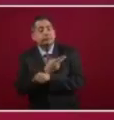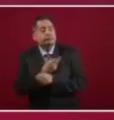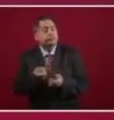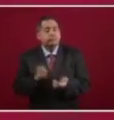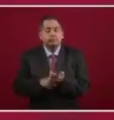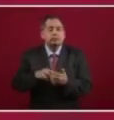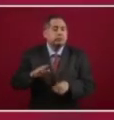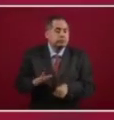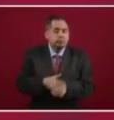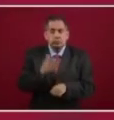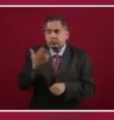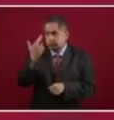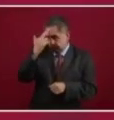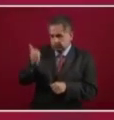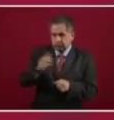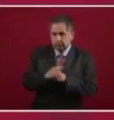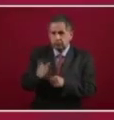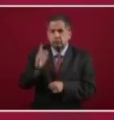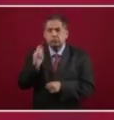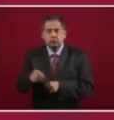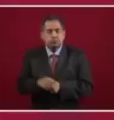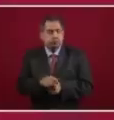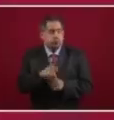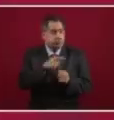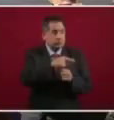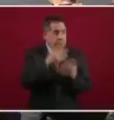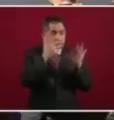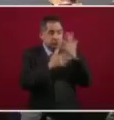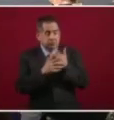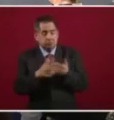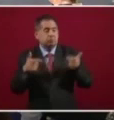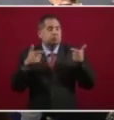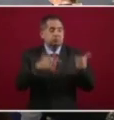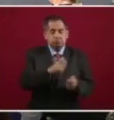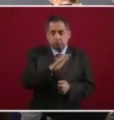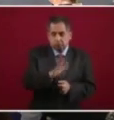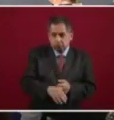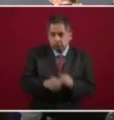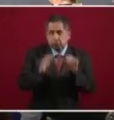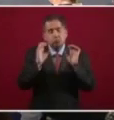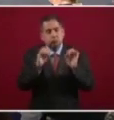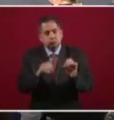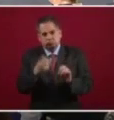si fue una confusión,